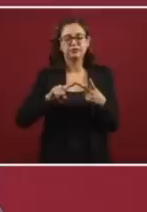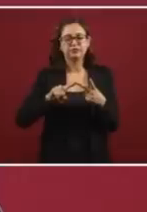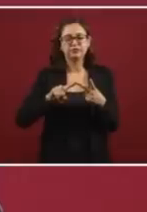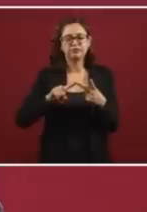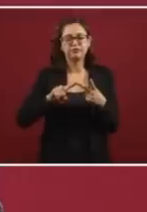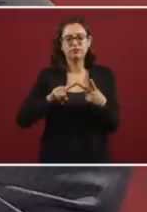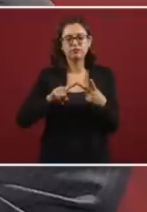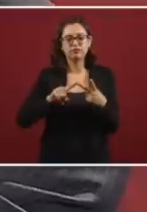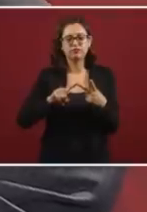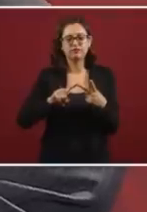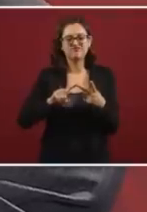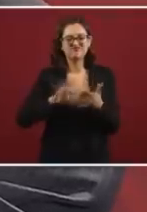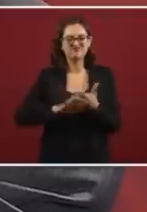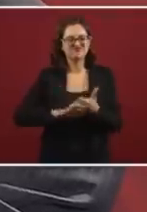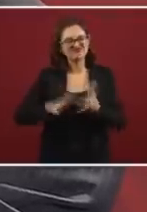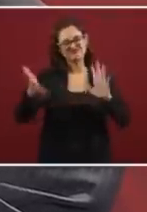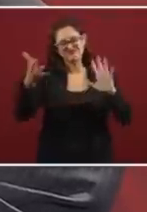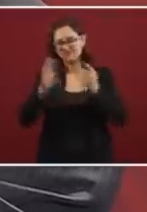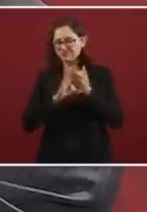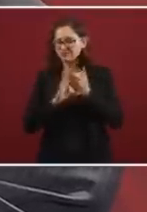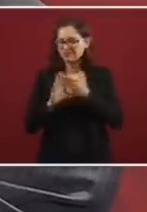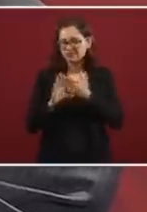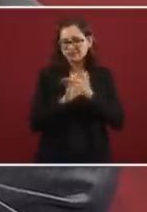el rechazo a la violencia